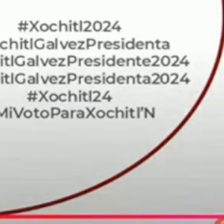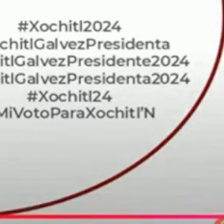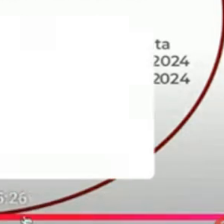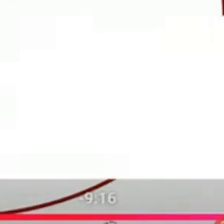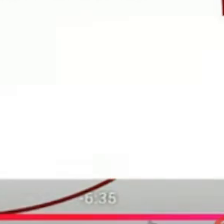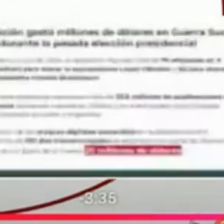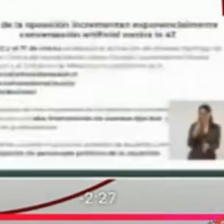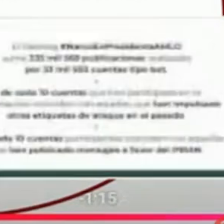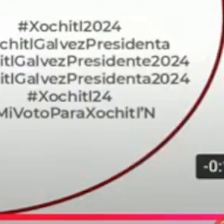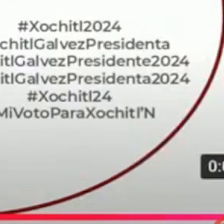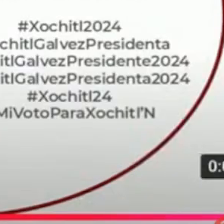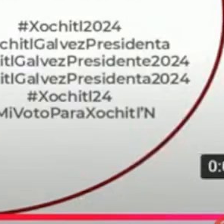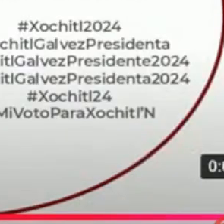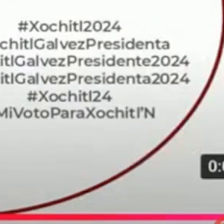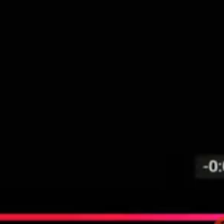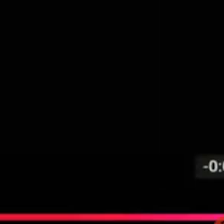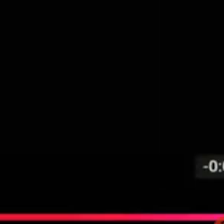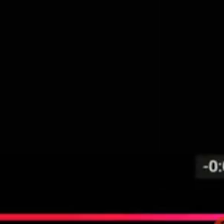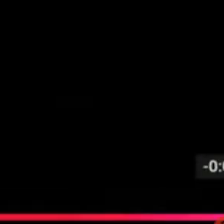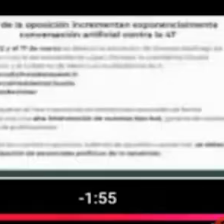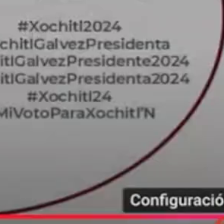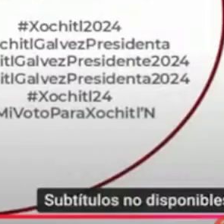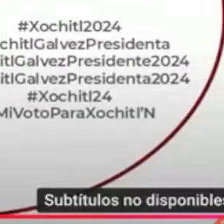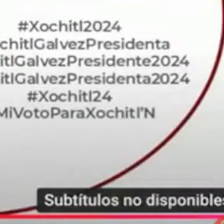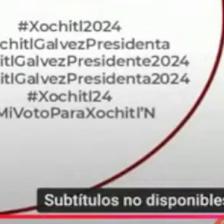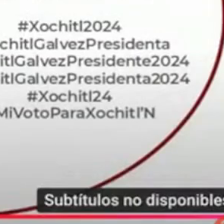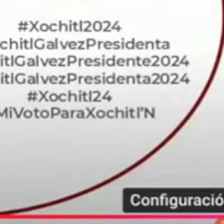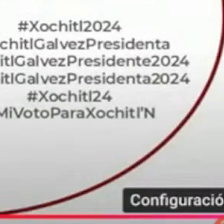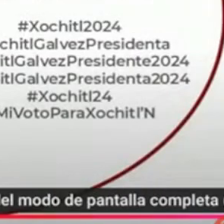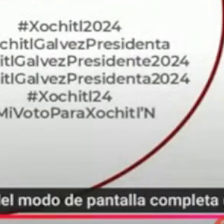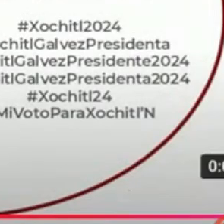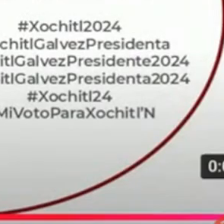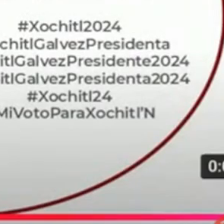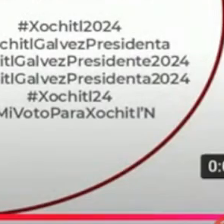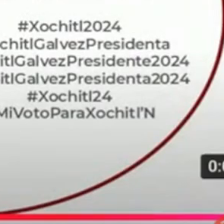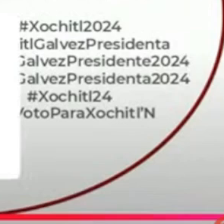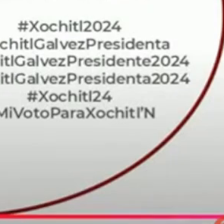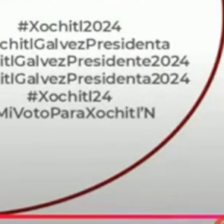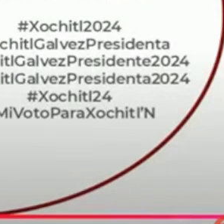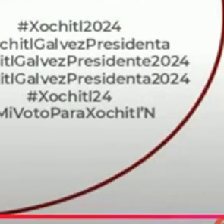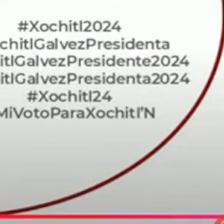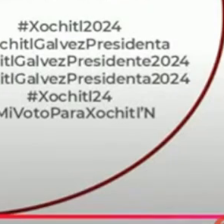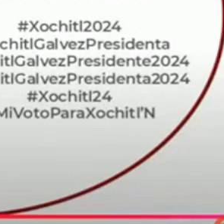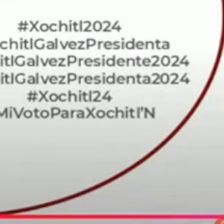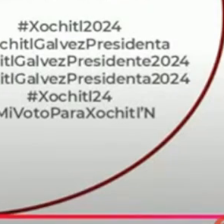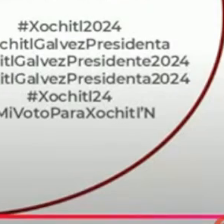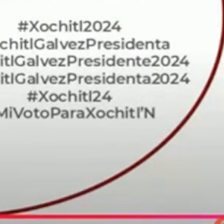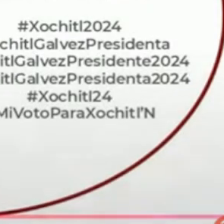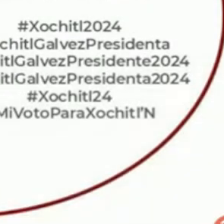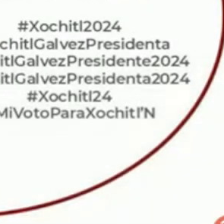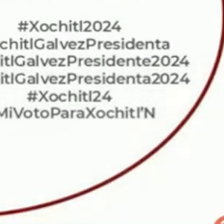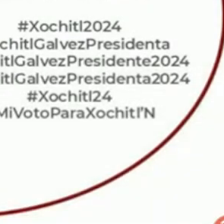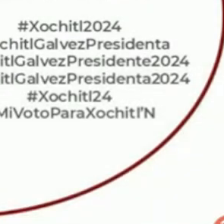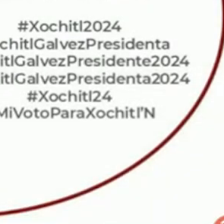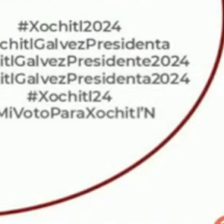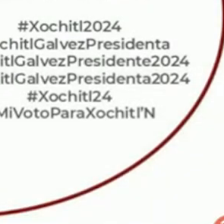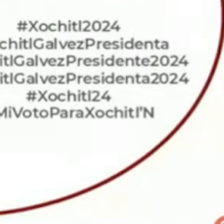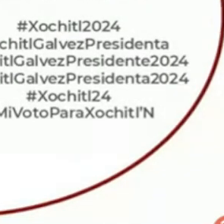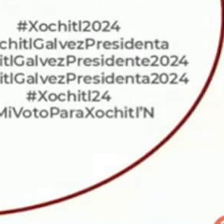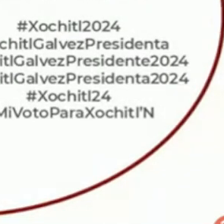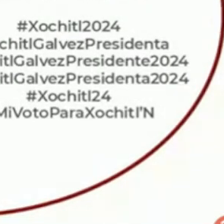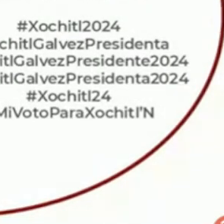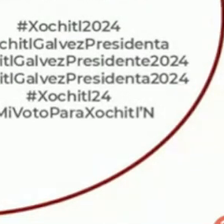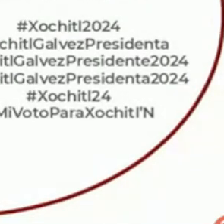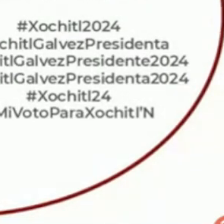33.593 cuentas que usaron de nueva cuenta el apoyo al PRIAN. De 33.593 cuentas